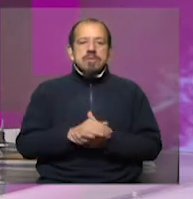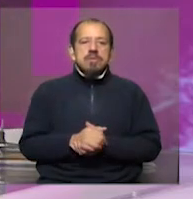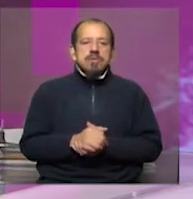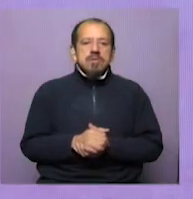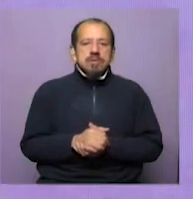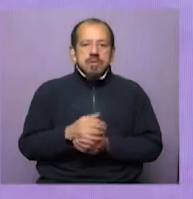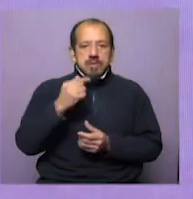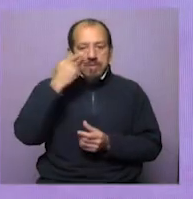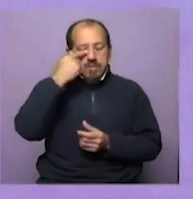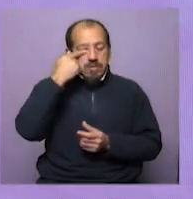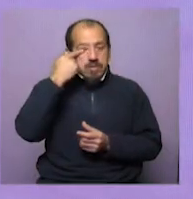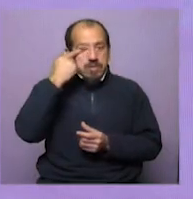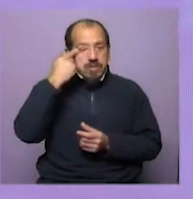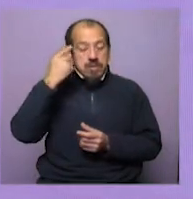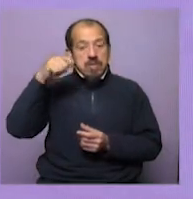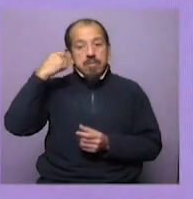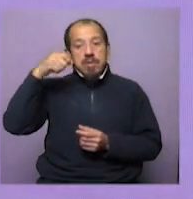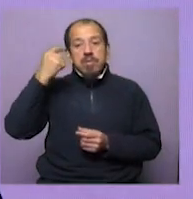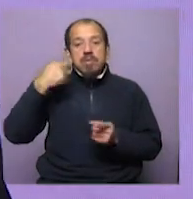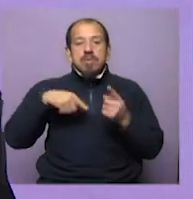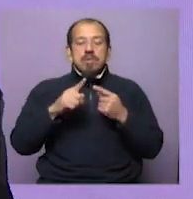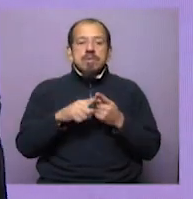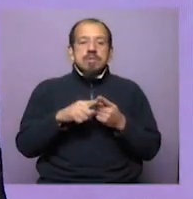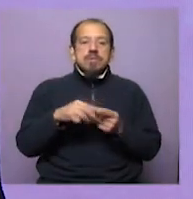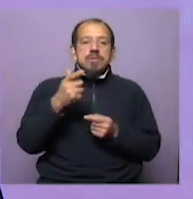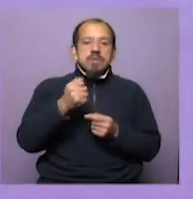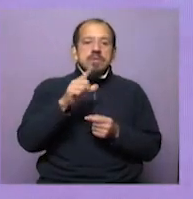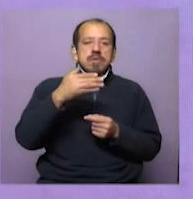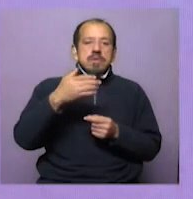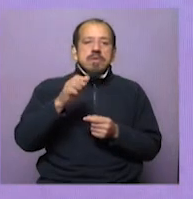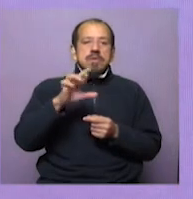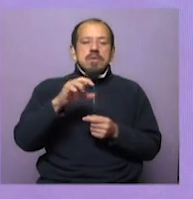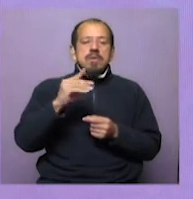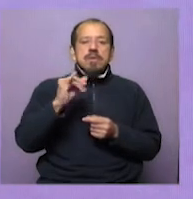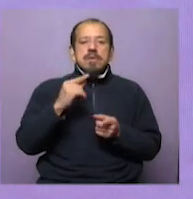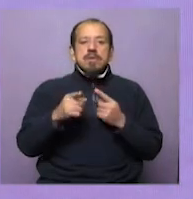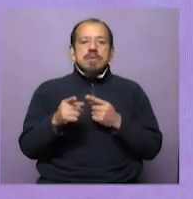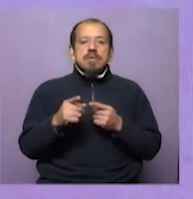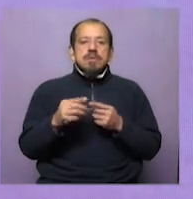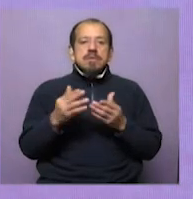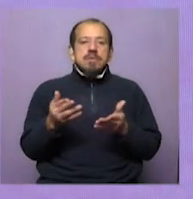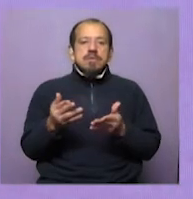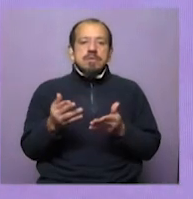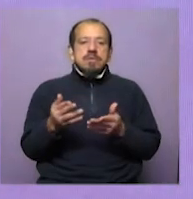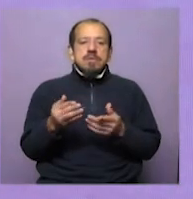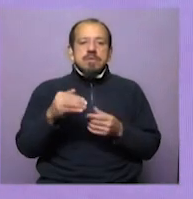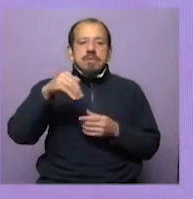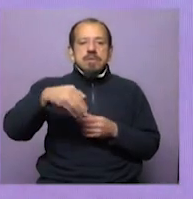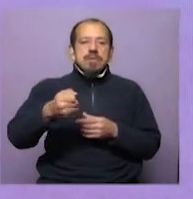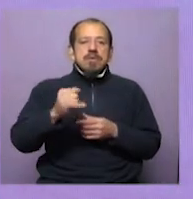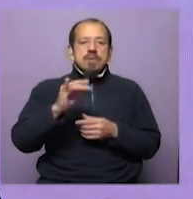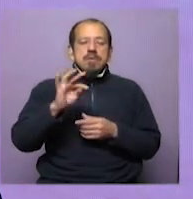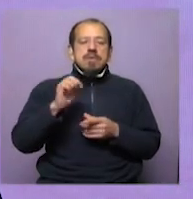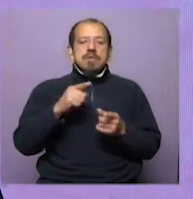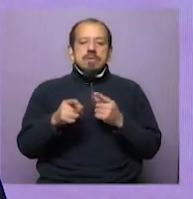Sí, en la película de apertura de Maite Alberdi, una película de Chile, La Memoria Infinita, sí, es un caso. A Maite acompañamos toda